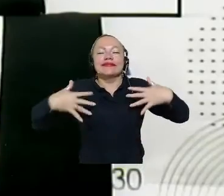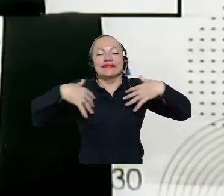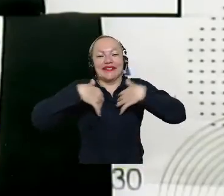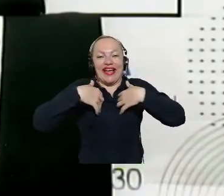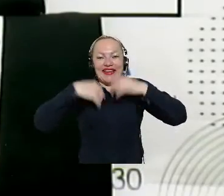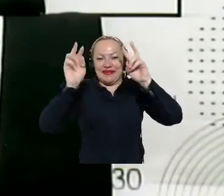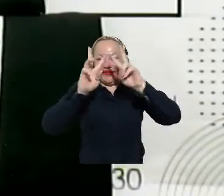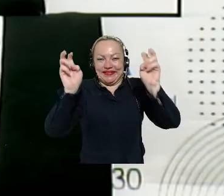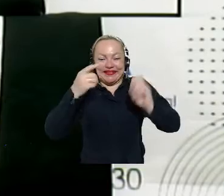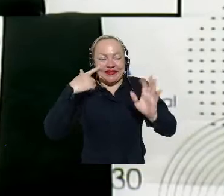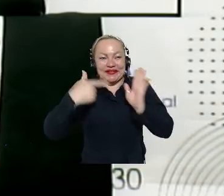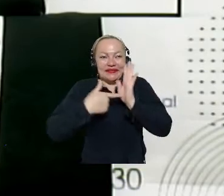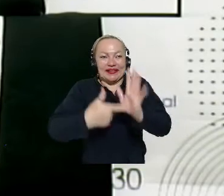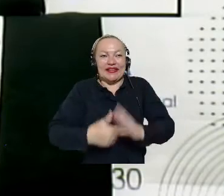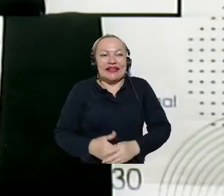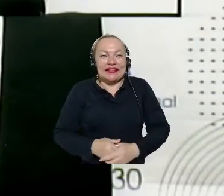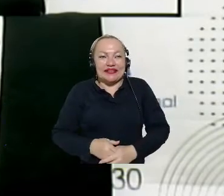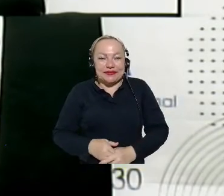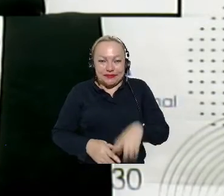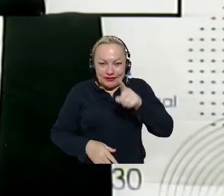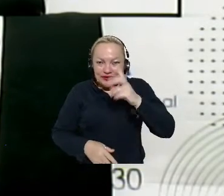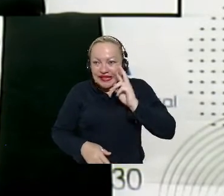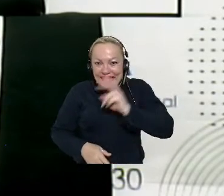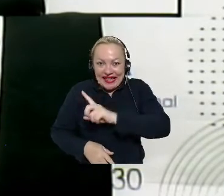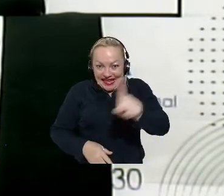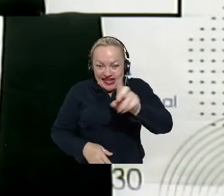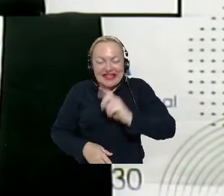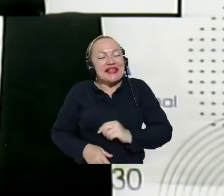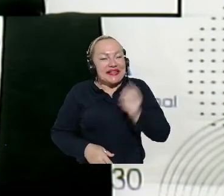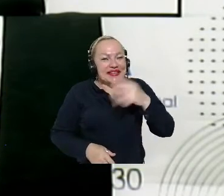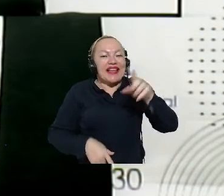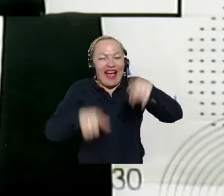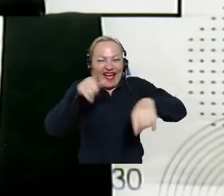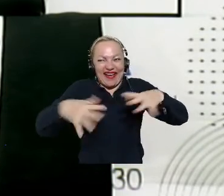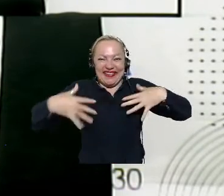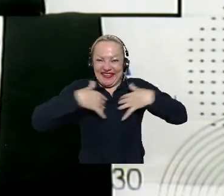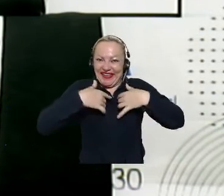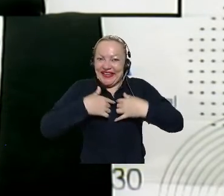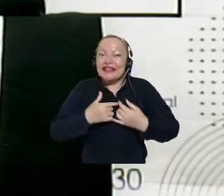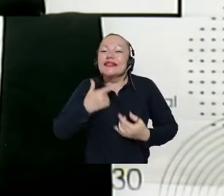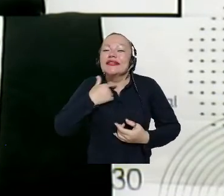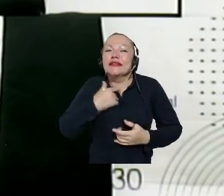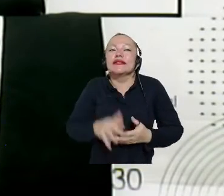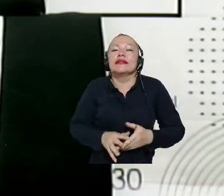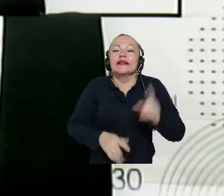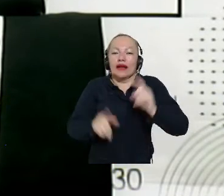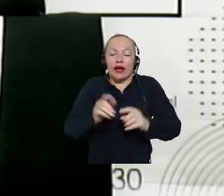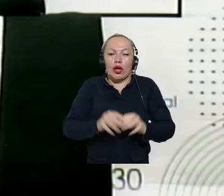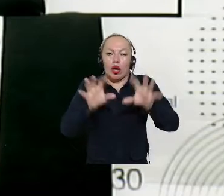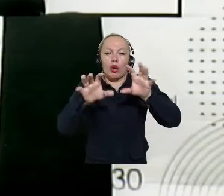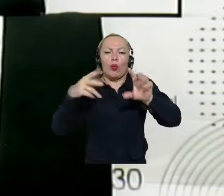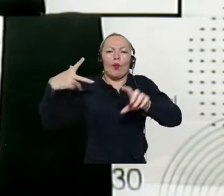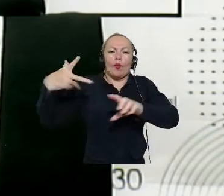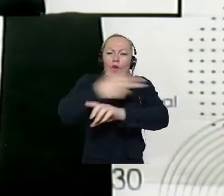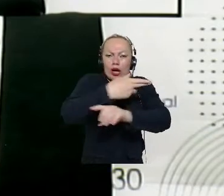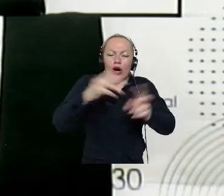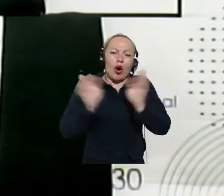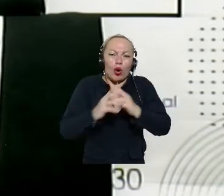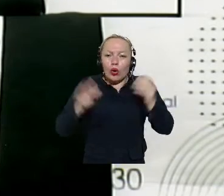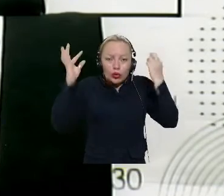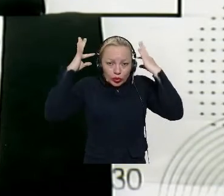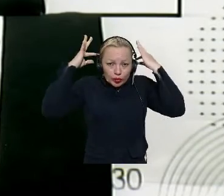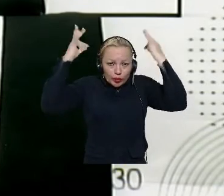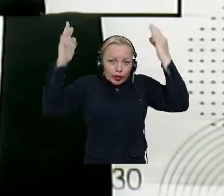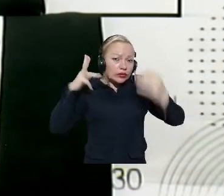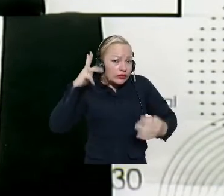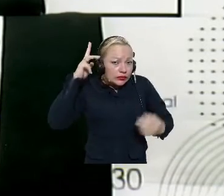A verlos. ¿Tú has visto? Que pues hay algunos animalitos que les cortan o la cola o las orejas.